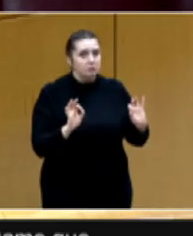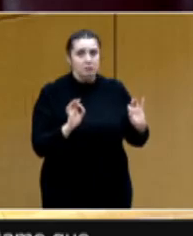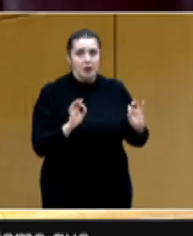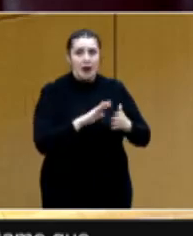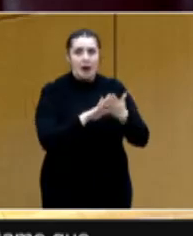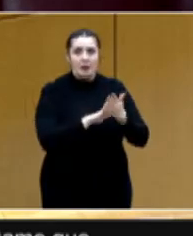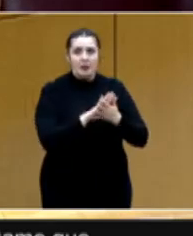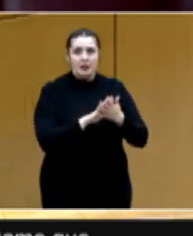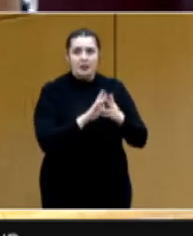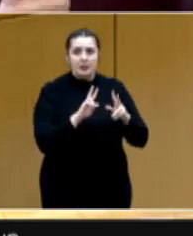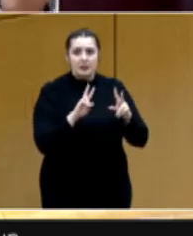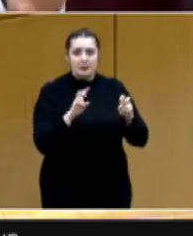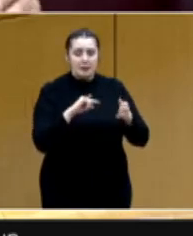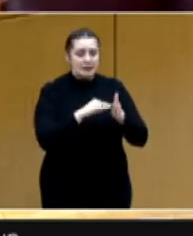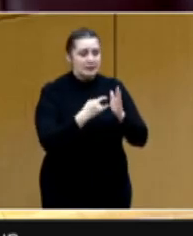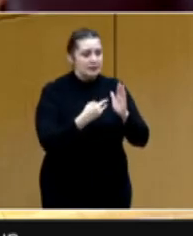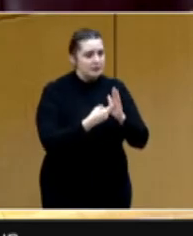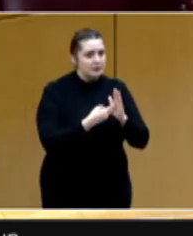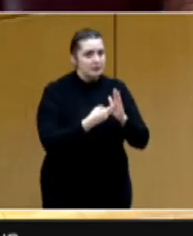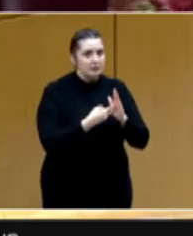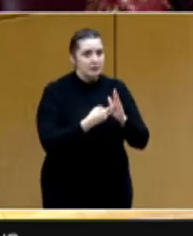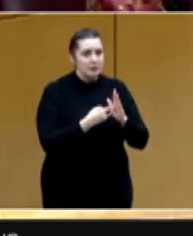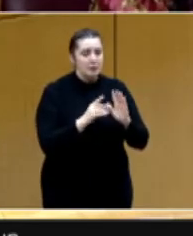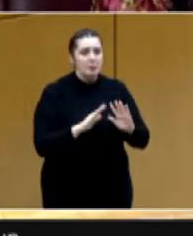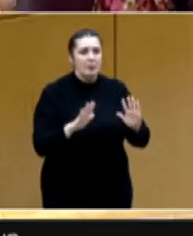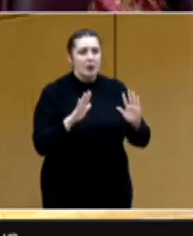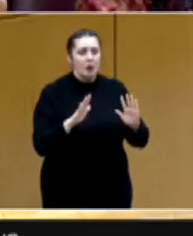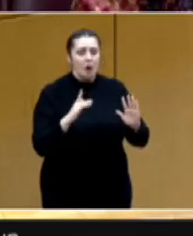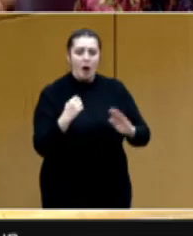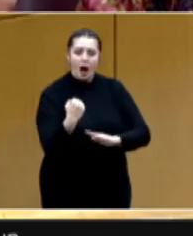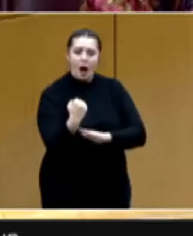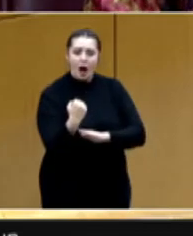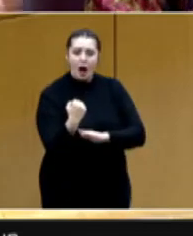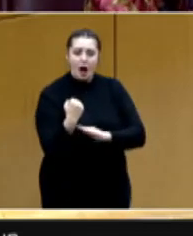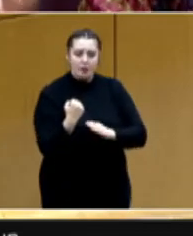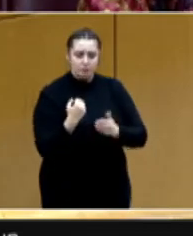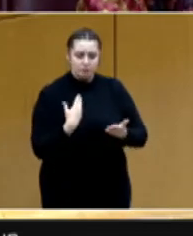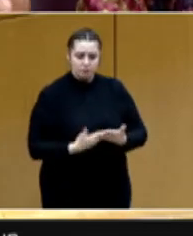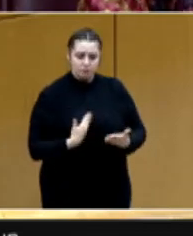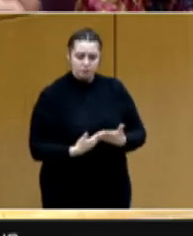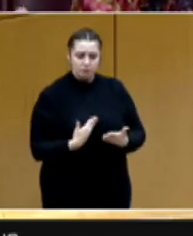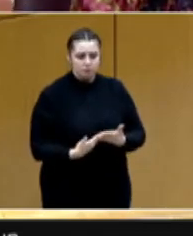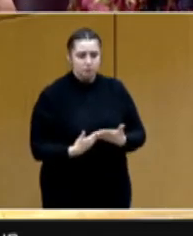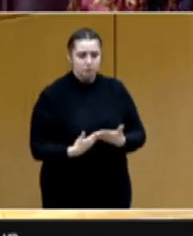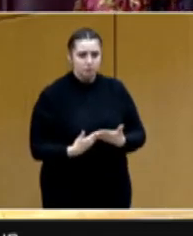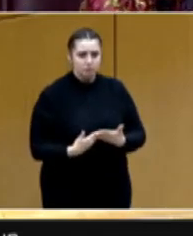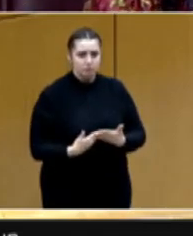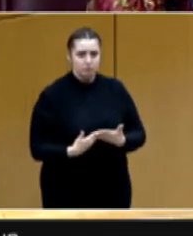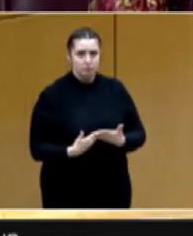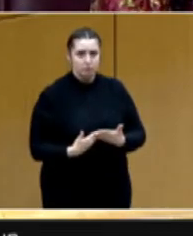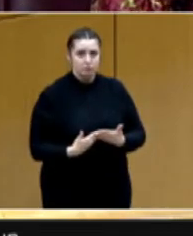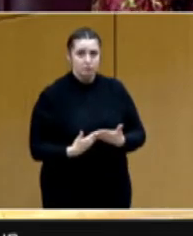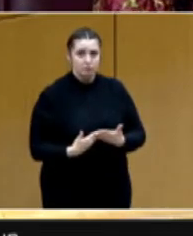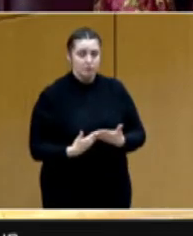digamos técnicas con el deseo de mejorar la ley pero apoyándola apoyándola pero con